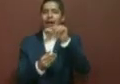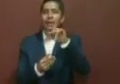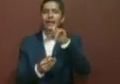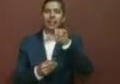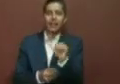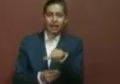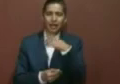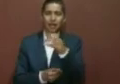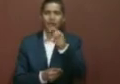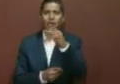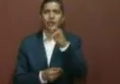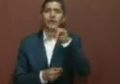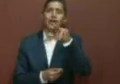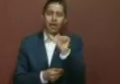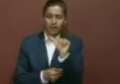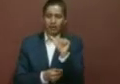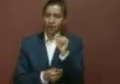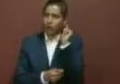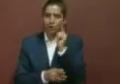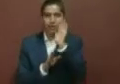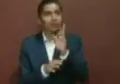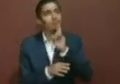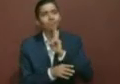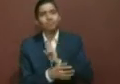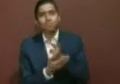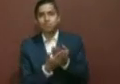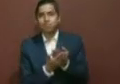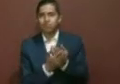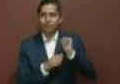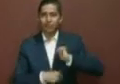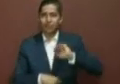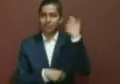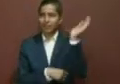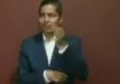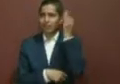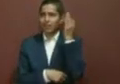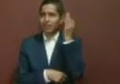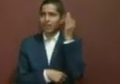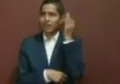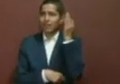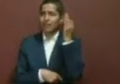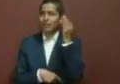Coahuayana, y pues esperamos ya la respuesta de la autoridad federal.